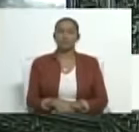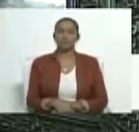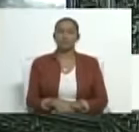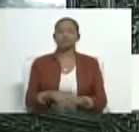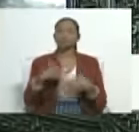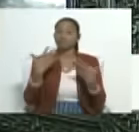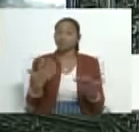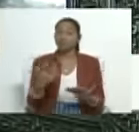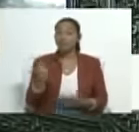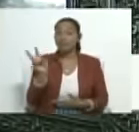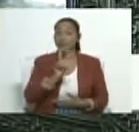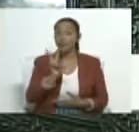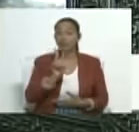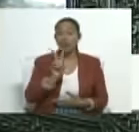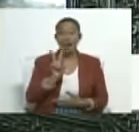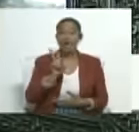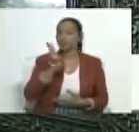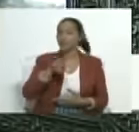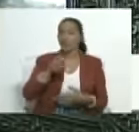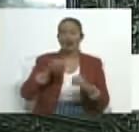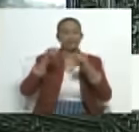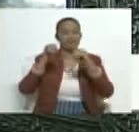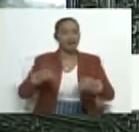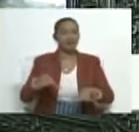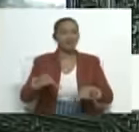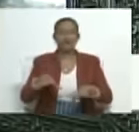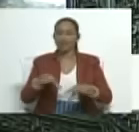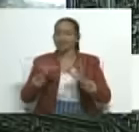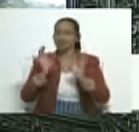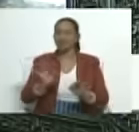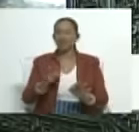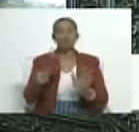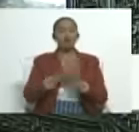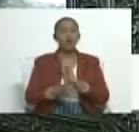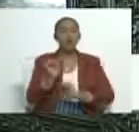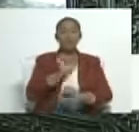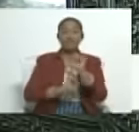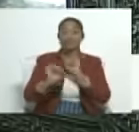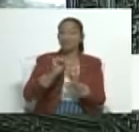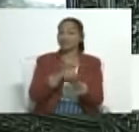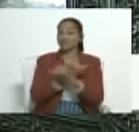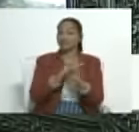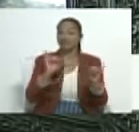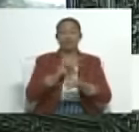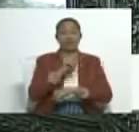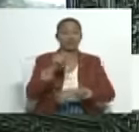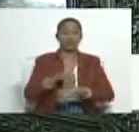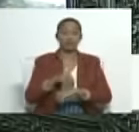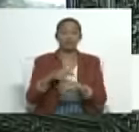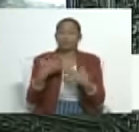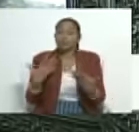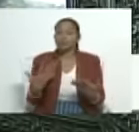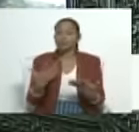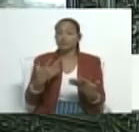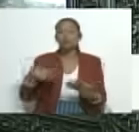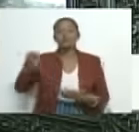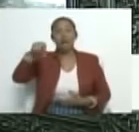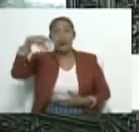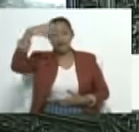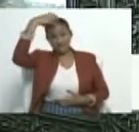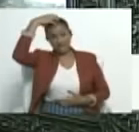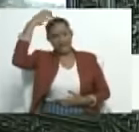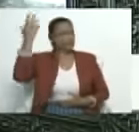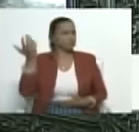nunca va a renunciar a la defensa de su proceso de independencia nacional. Le cuesta mucho a los imperios